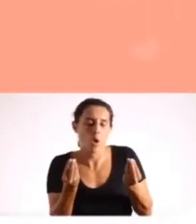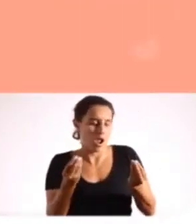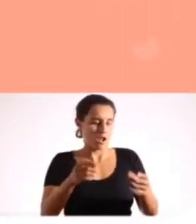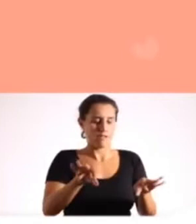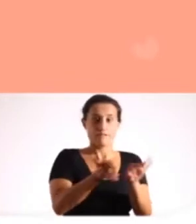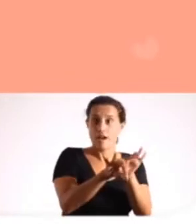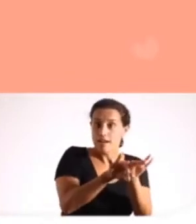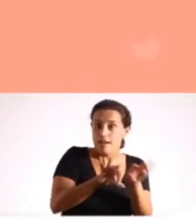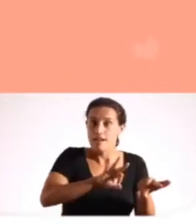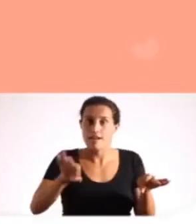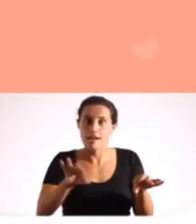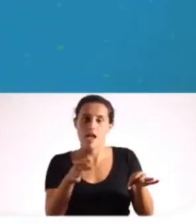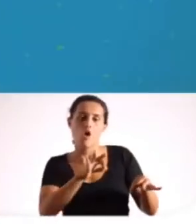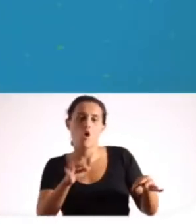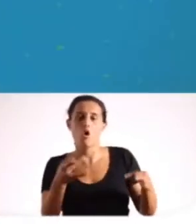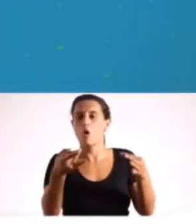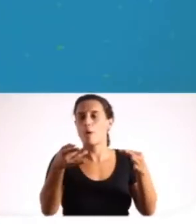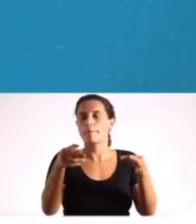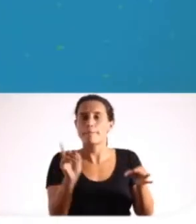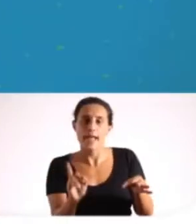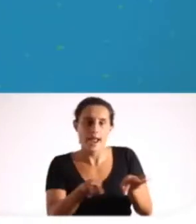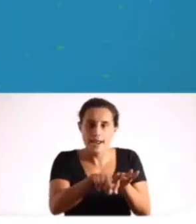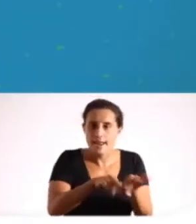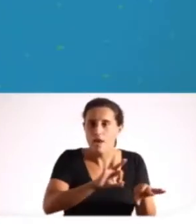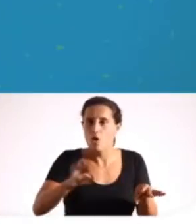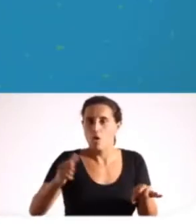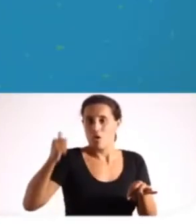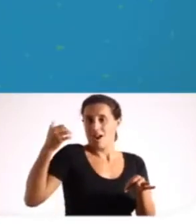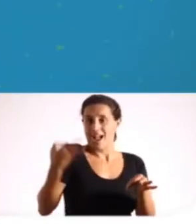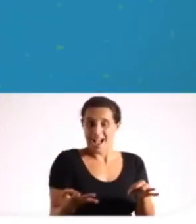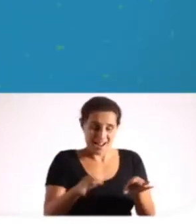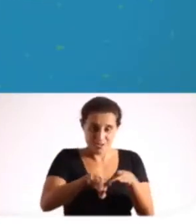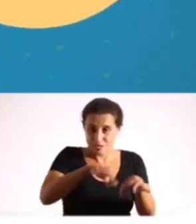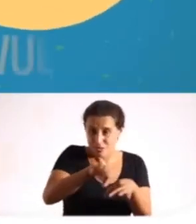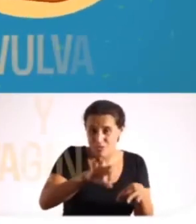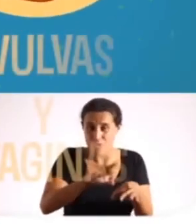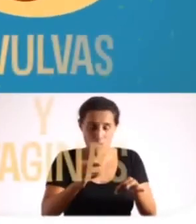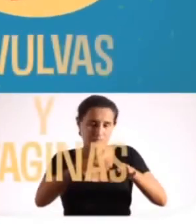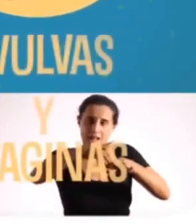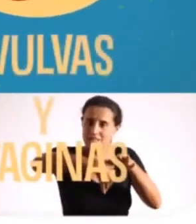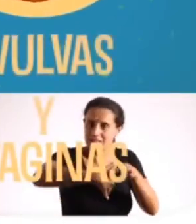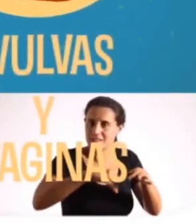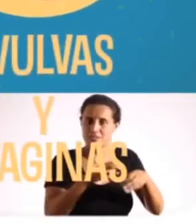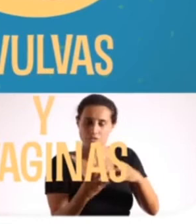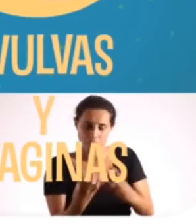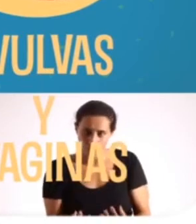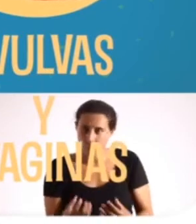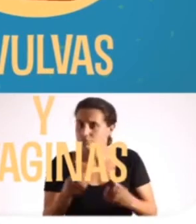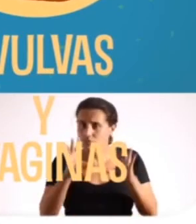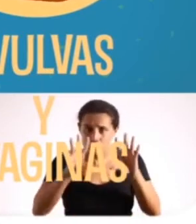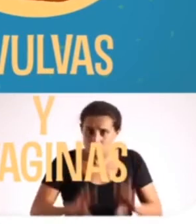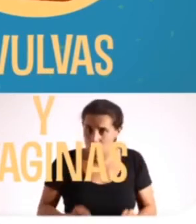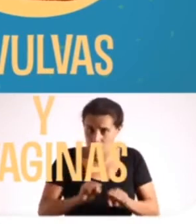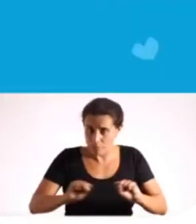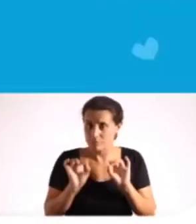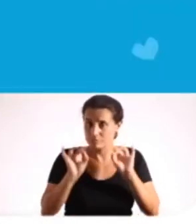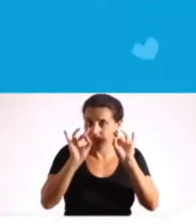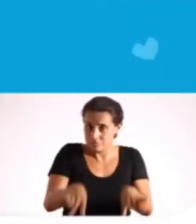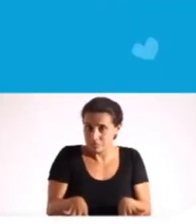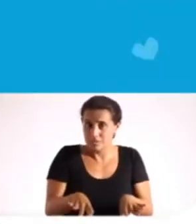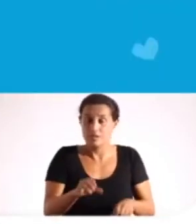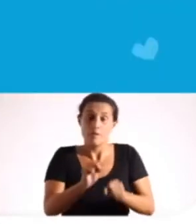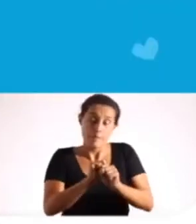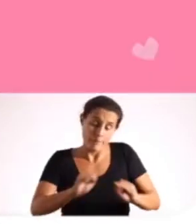y genital, que es contacto con penes, escrotos, vulvas y vaginas, a cualquier otro tipo de